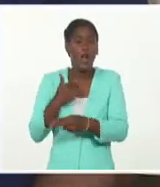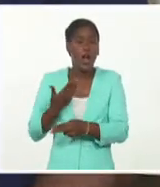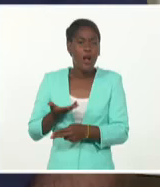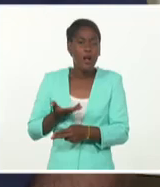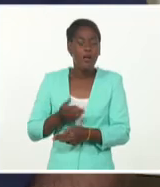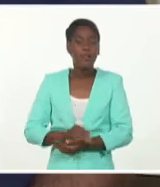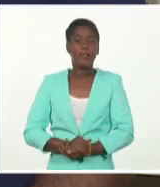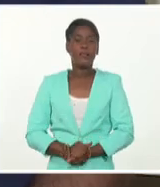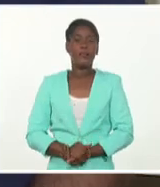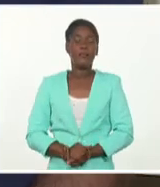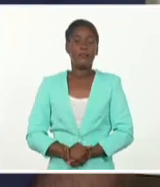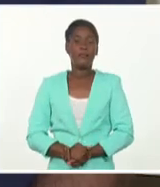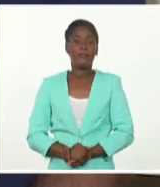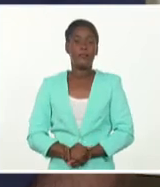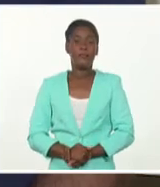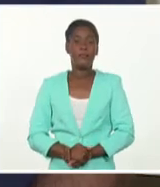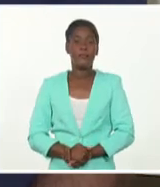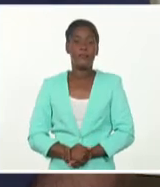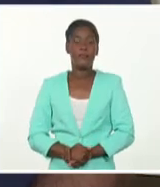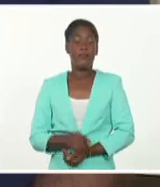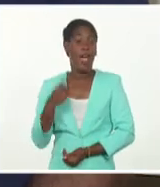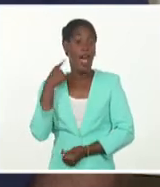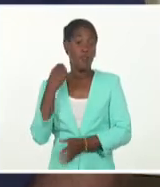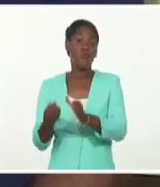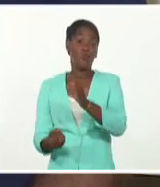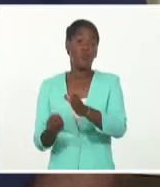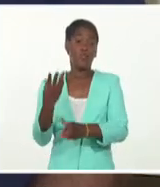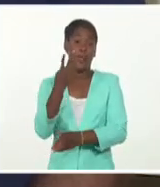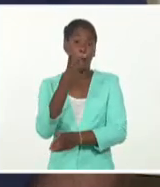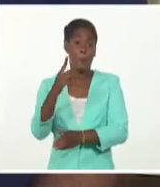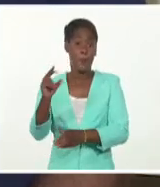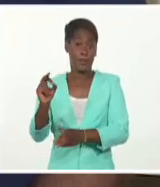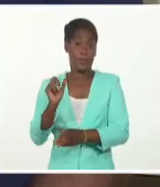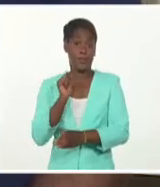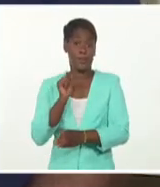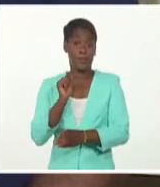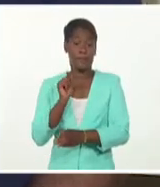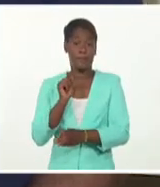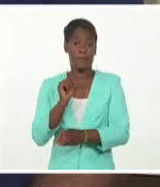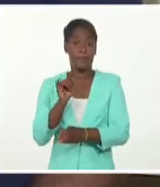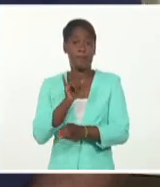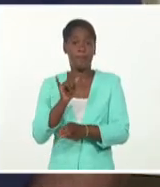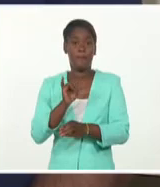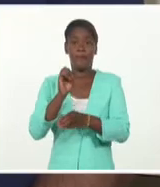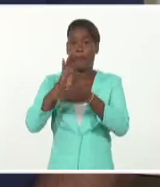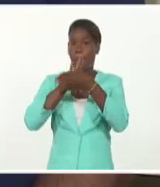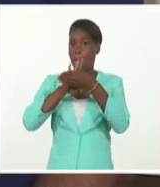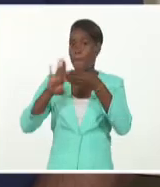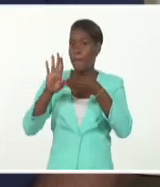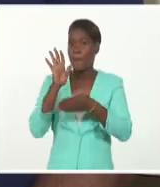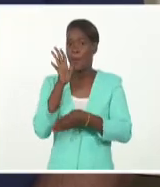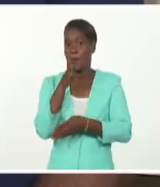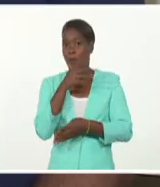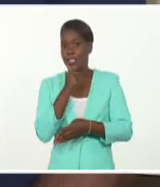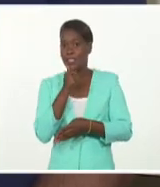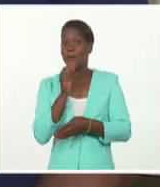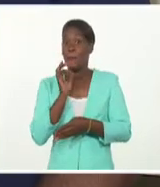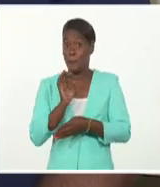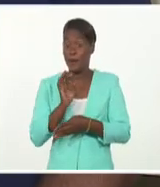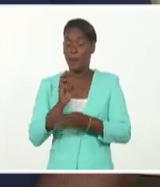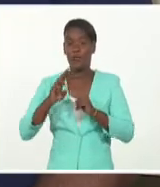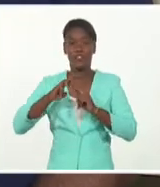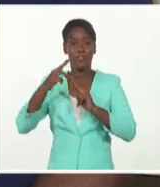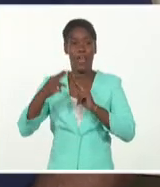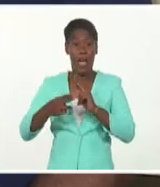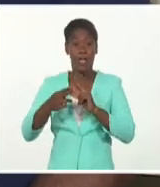hacer los 20 años de esa maravilla que fue el Camarón Encantado que disfrutamos en el Teatro Carlos Marx,